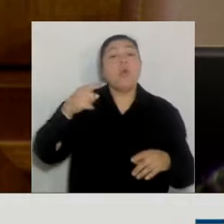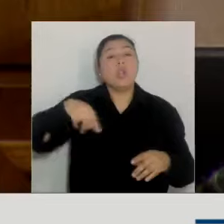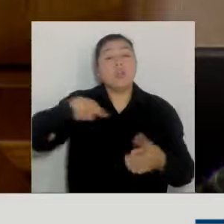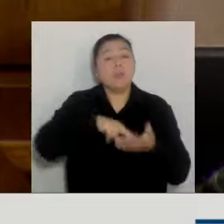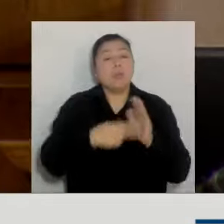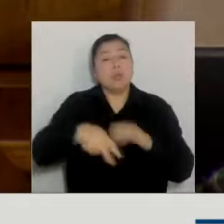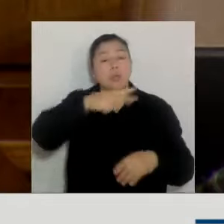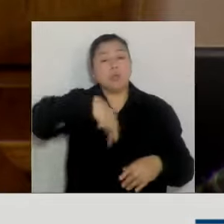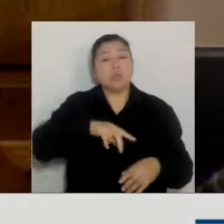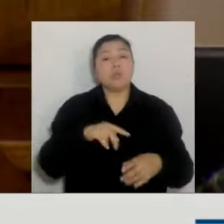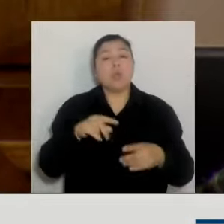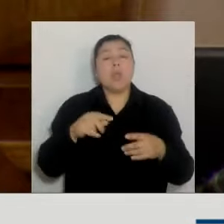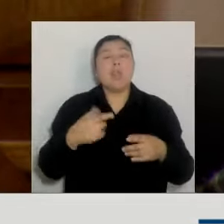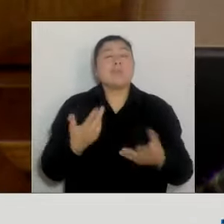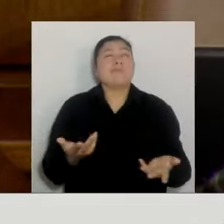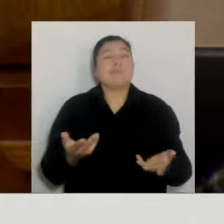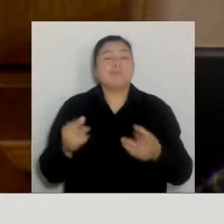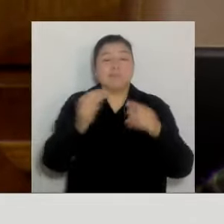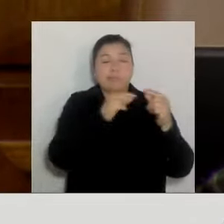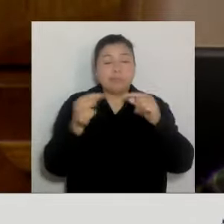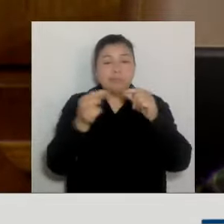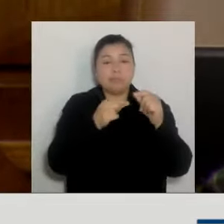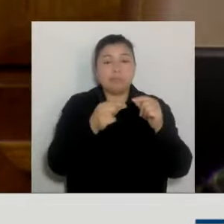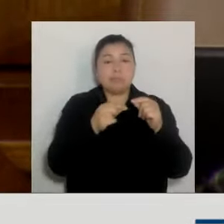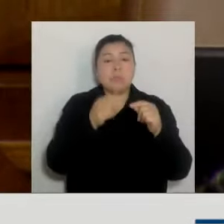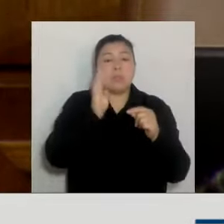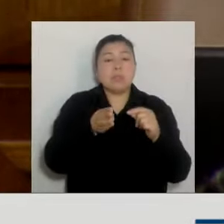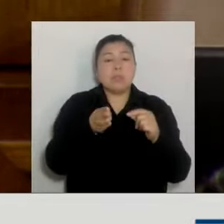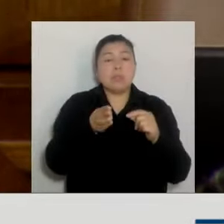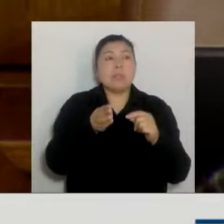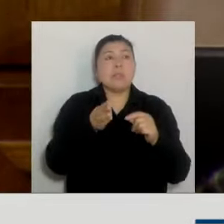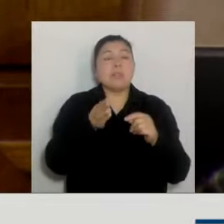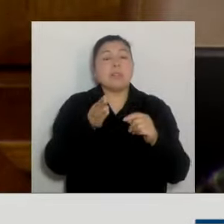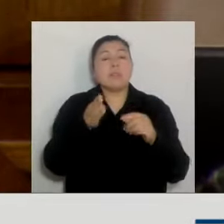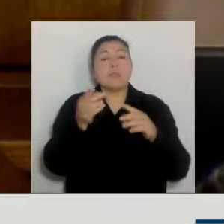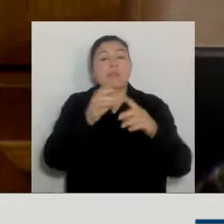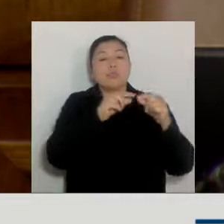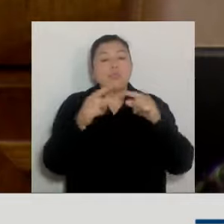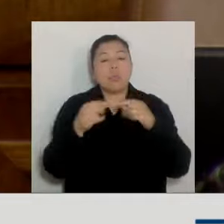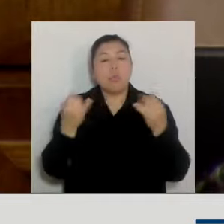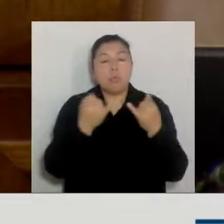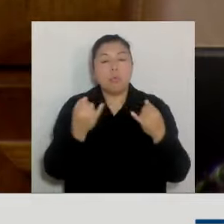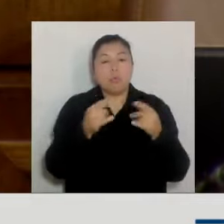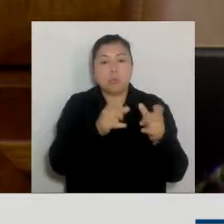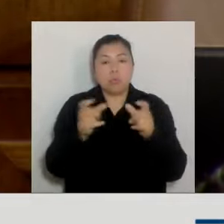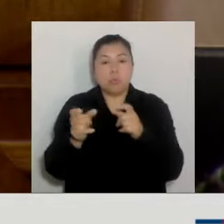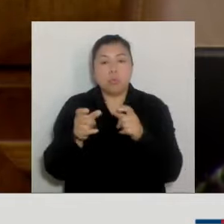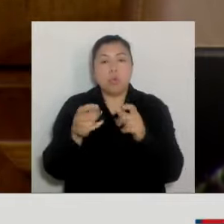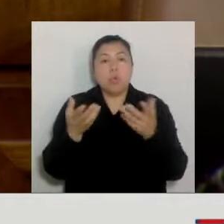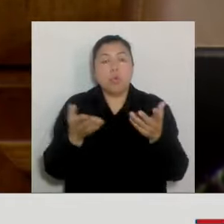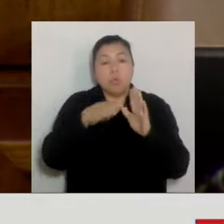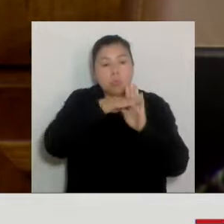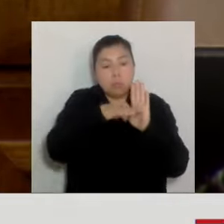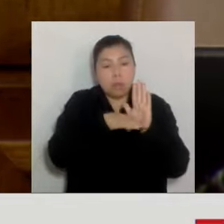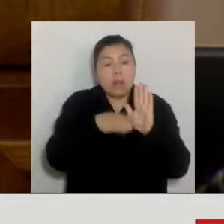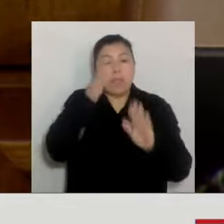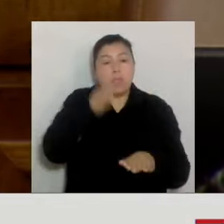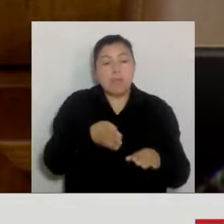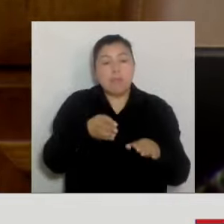un un dilema o una discusión que legítimamente tenemos derecho a dar respecto a En qué forma se regula y en qué medida algo que efectivamente debe ser